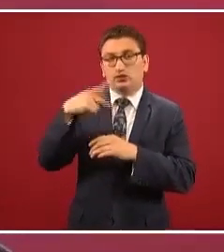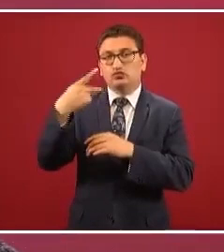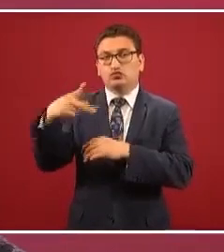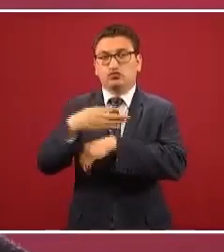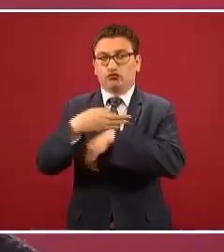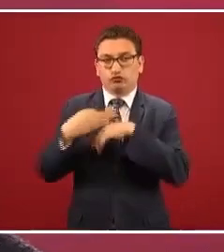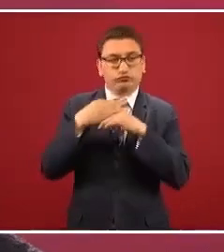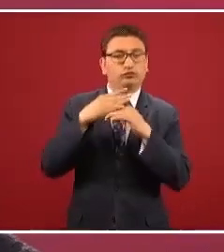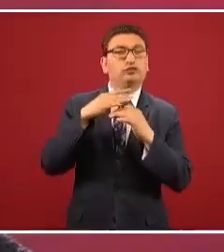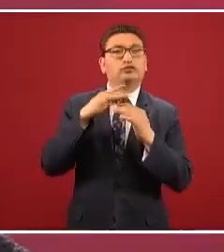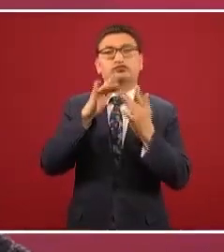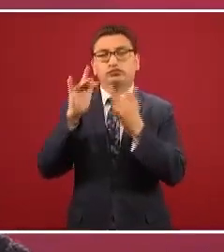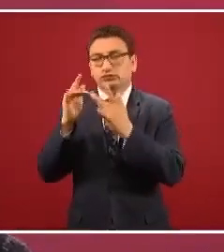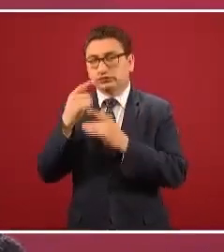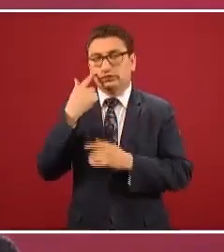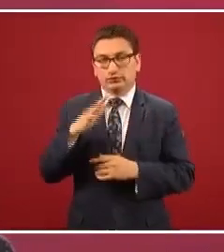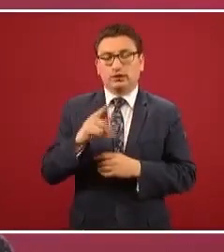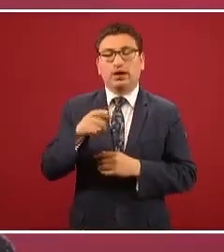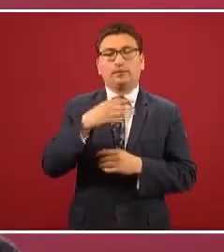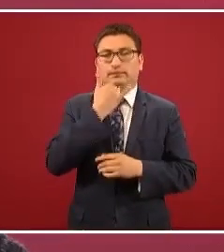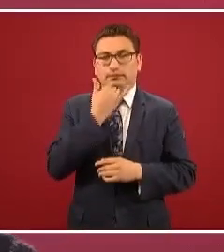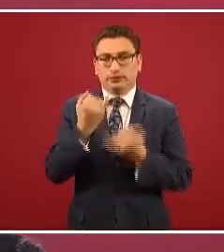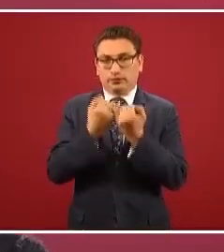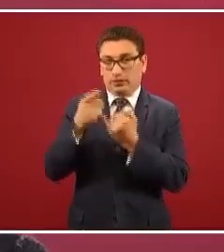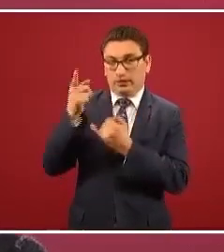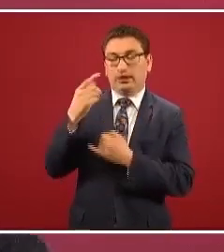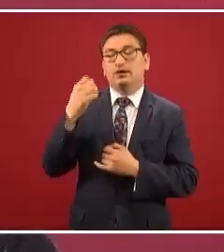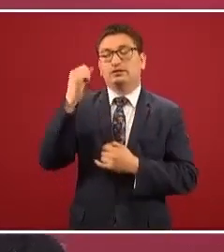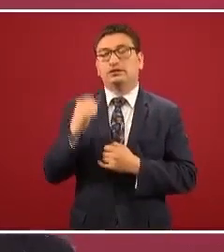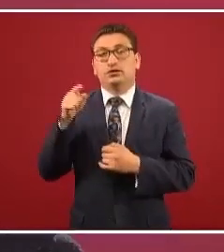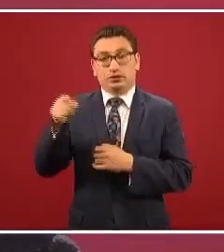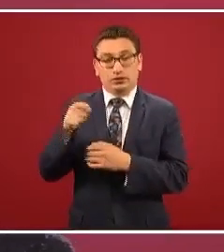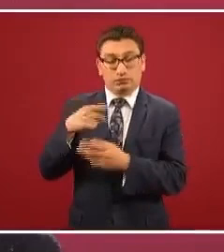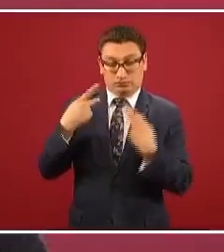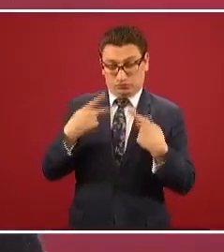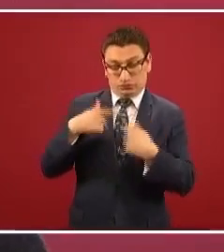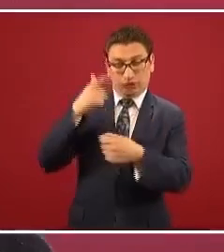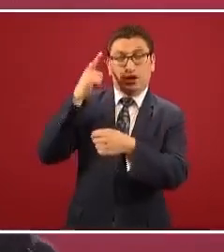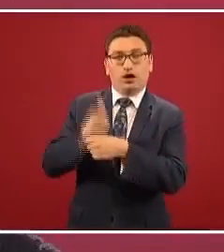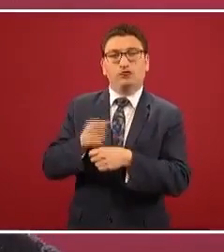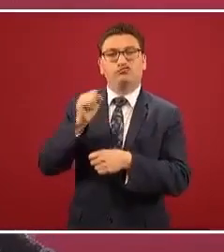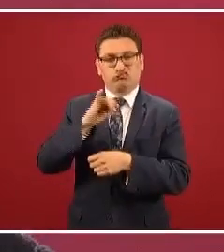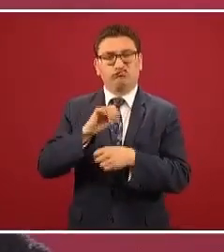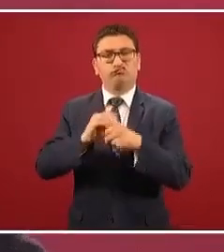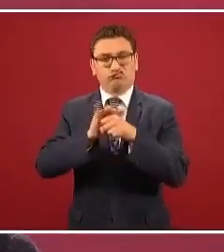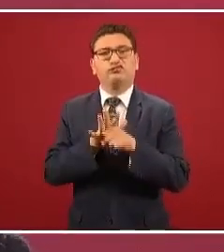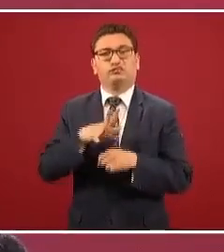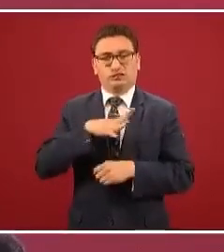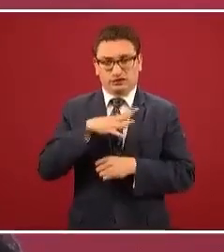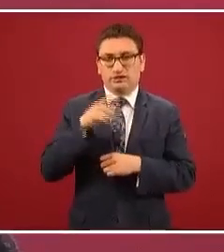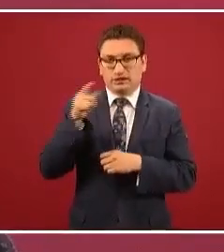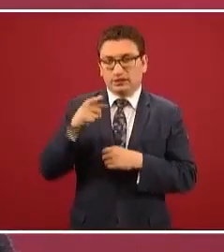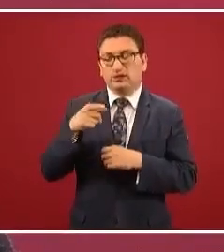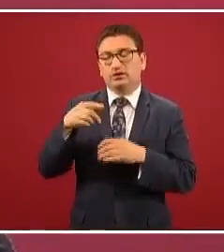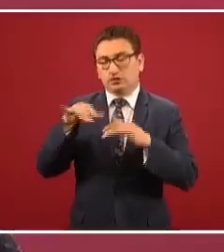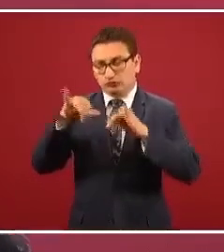ambos. Para precisar, la persona que está en Sinaloa también fue confirmada, en este caso por el Laboratorio Estatal de Salud Pública